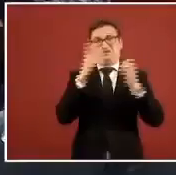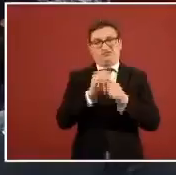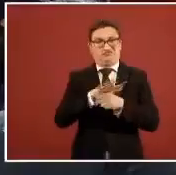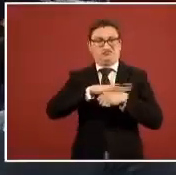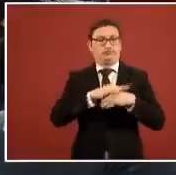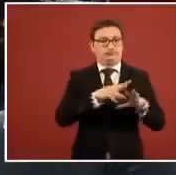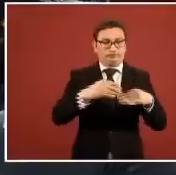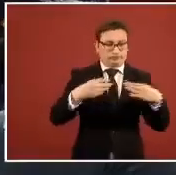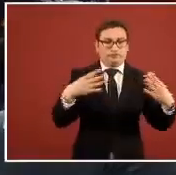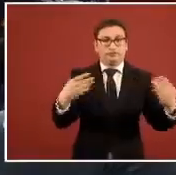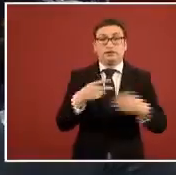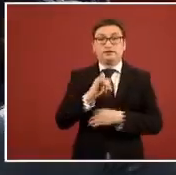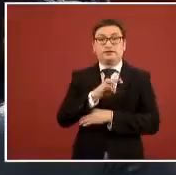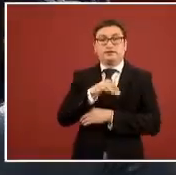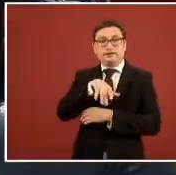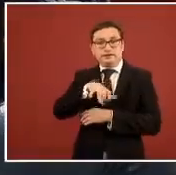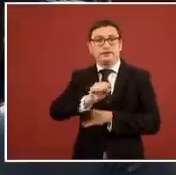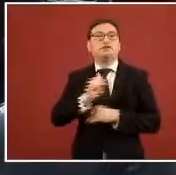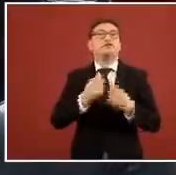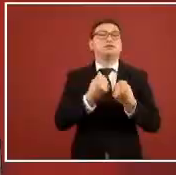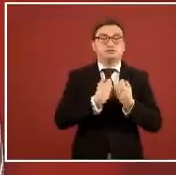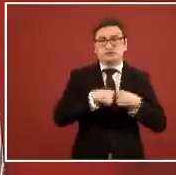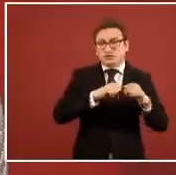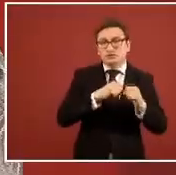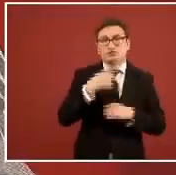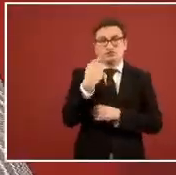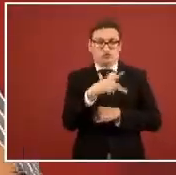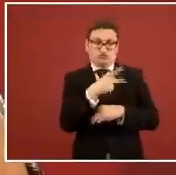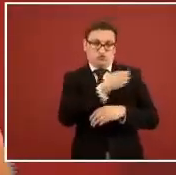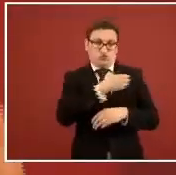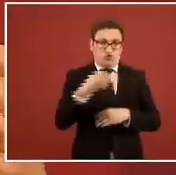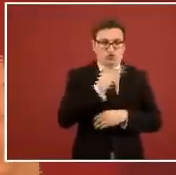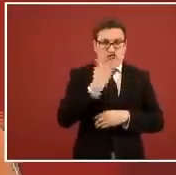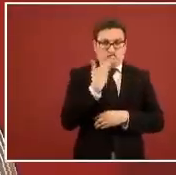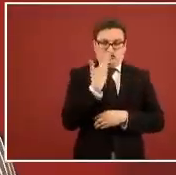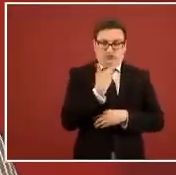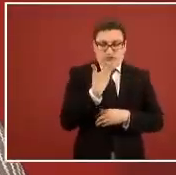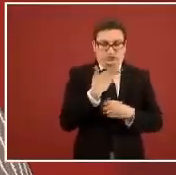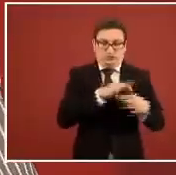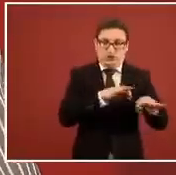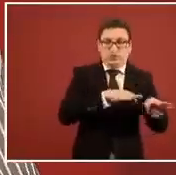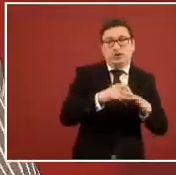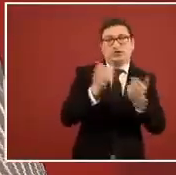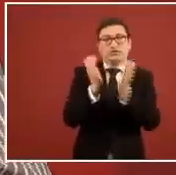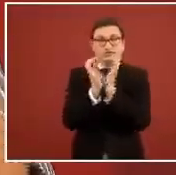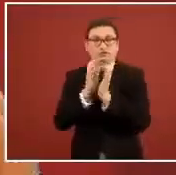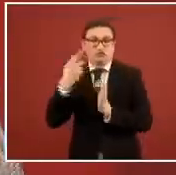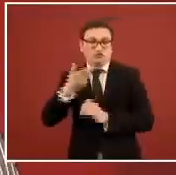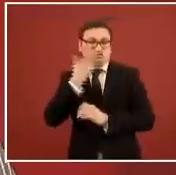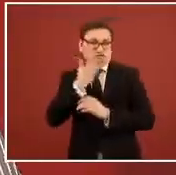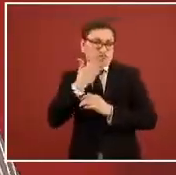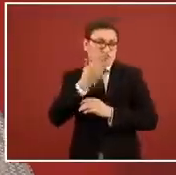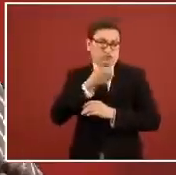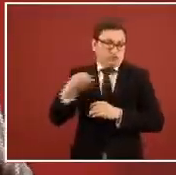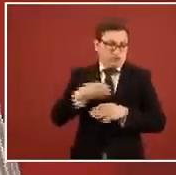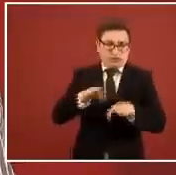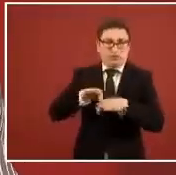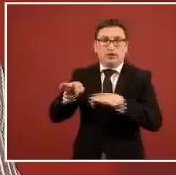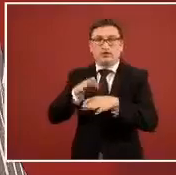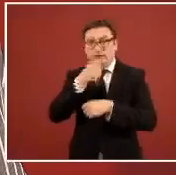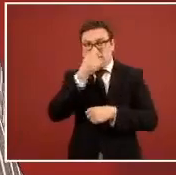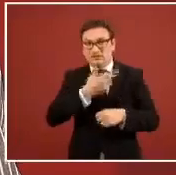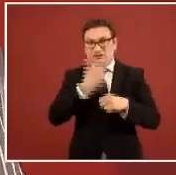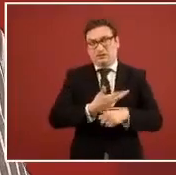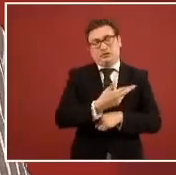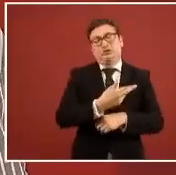sanitaria. El IMSS, el Seguro Social, tiene su comando operativo, el ISSSTE tiene su comando operativo, la Secretaría de Salud tiene su